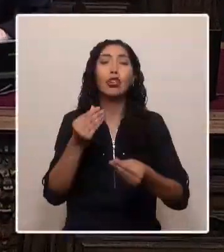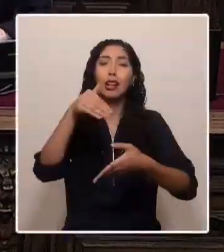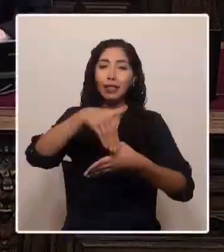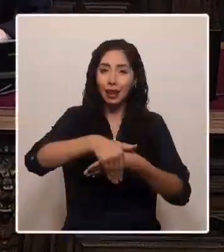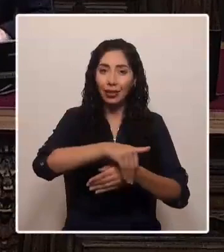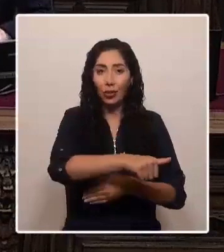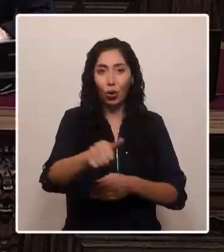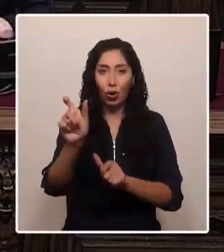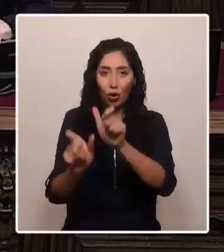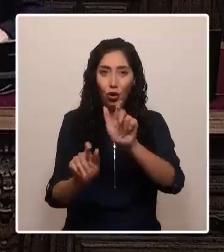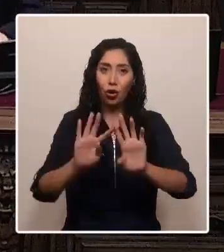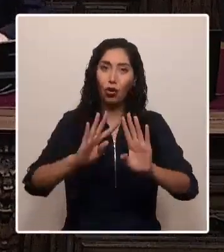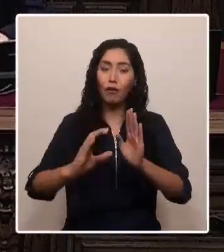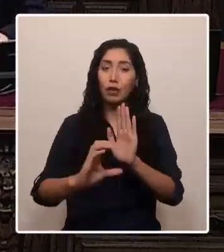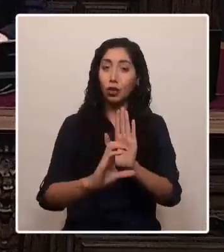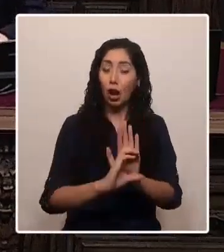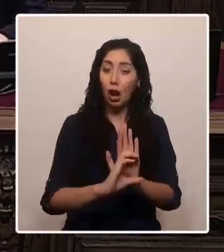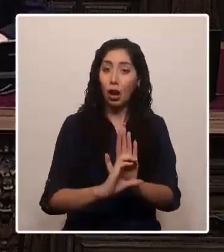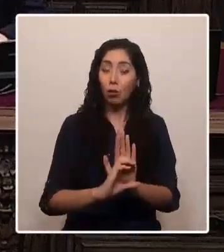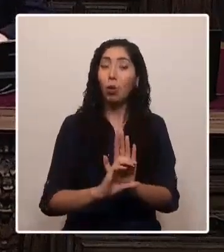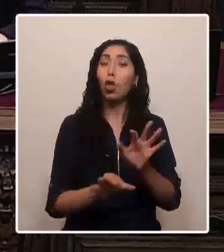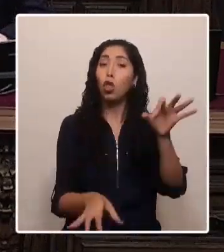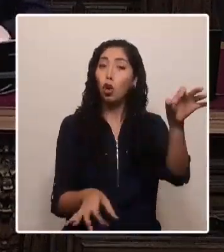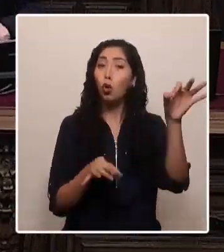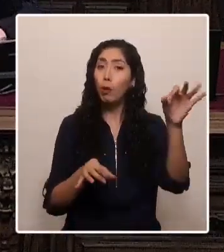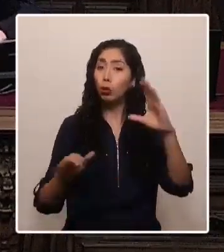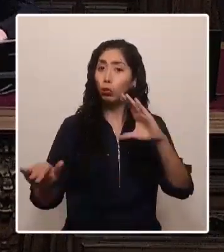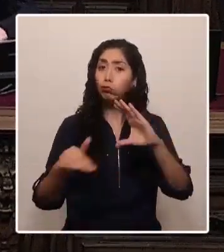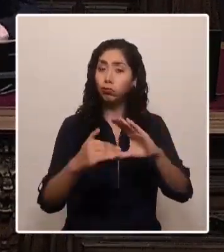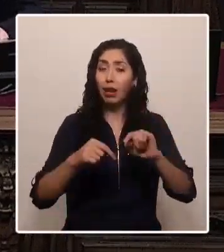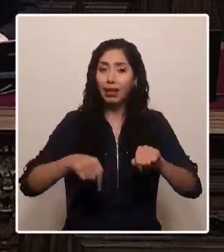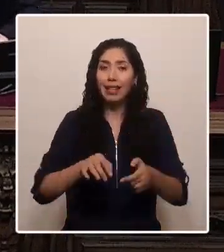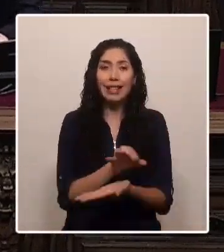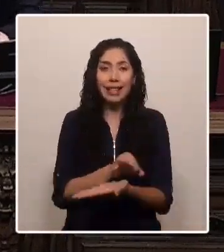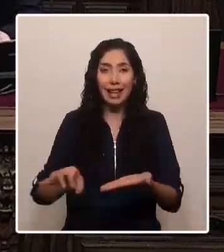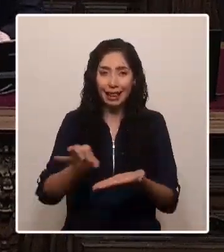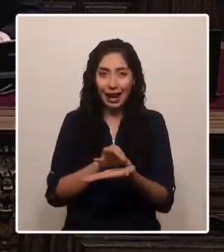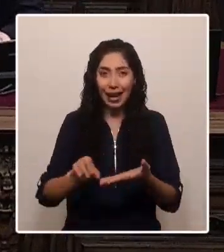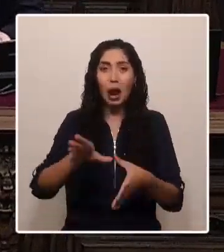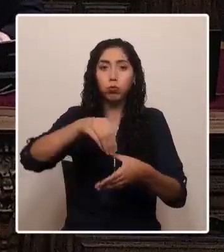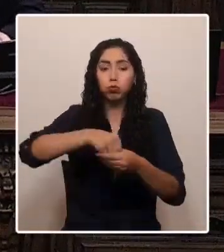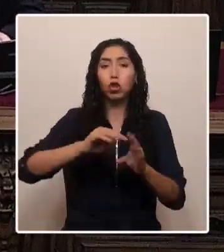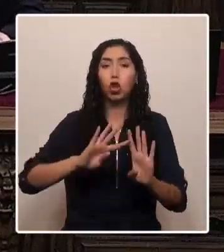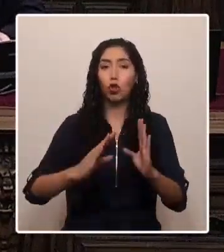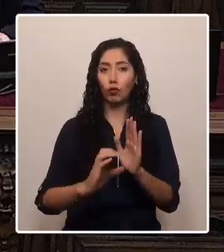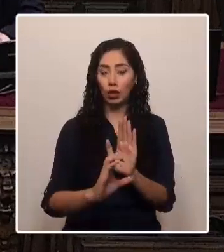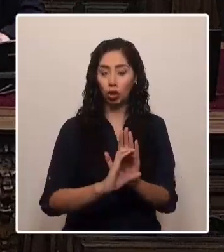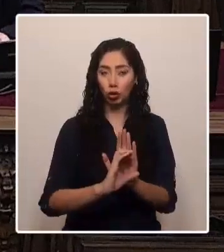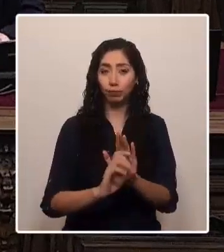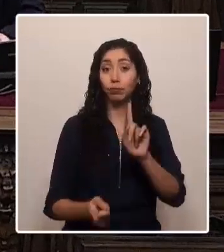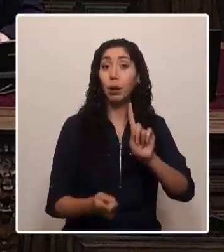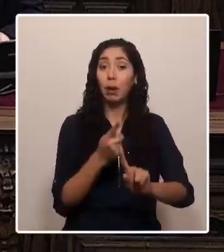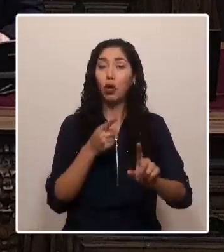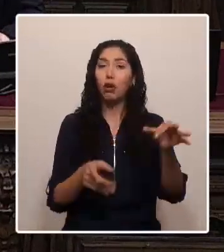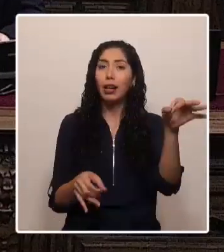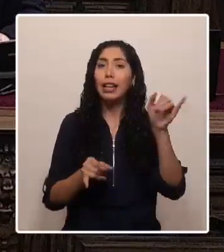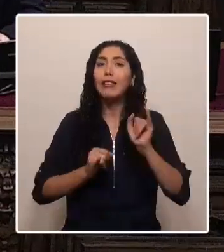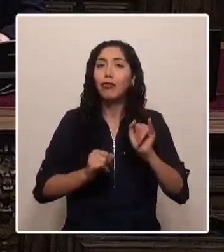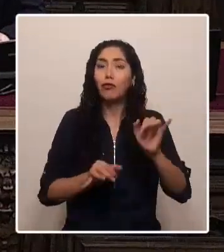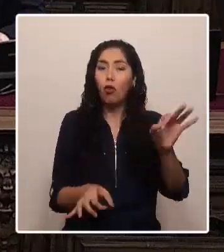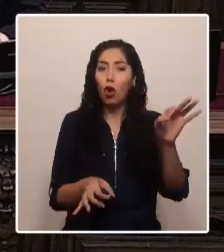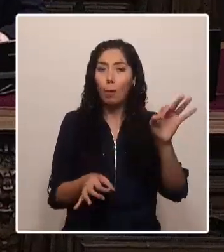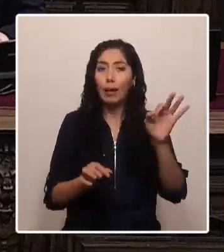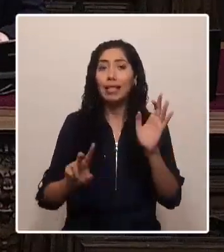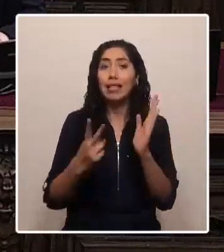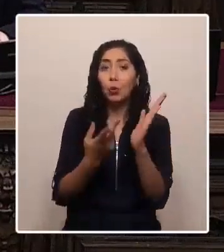convencionales. Se han recibido los siguientes documentos en la Secretaría de la Convención. Un informe de segunda